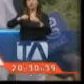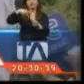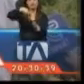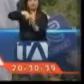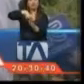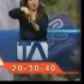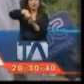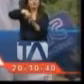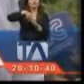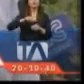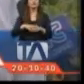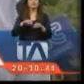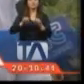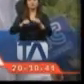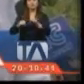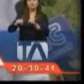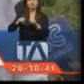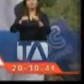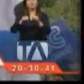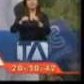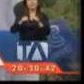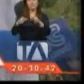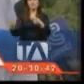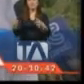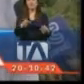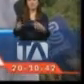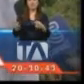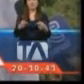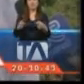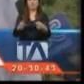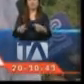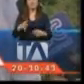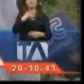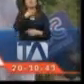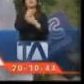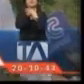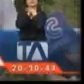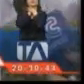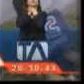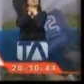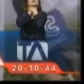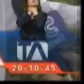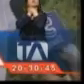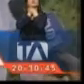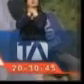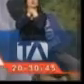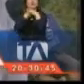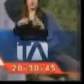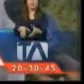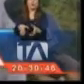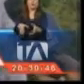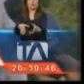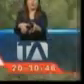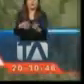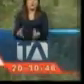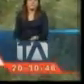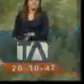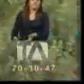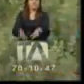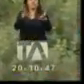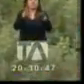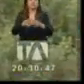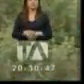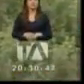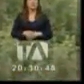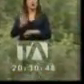y justamente aquí parece que tienen una discusión, la agarra el cuello, la asfixia y la tira a los matorrales. Familiares